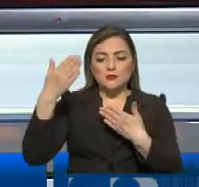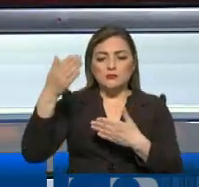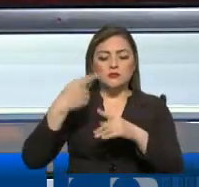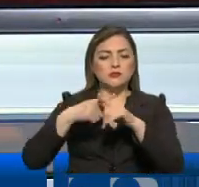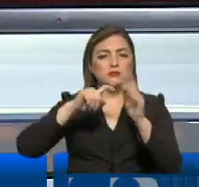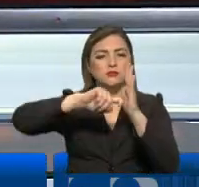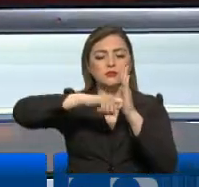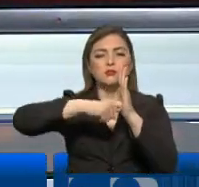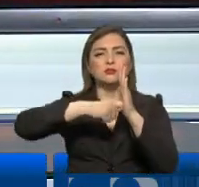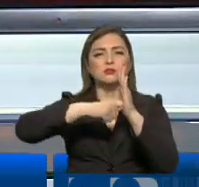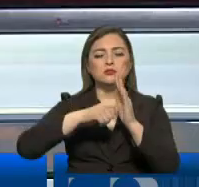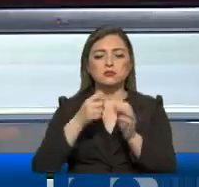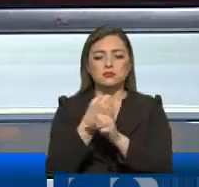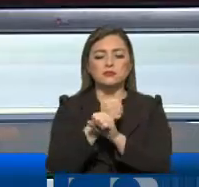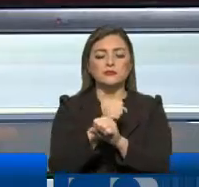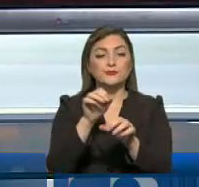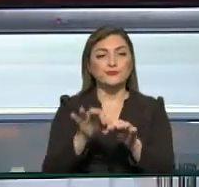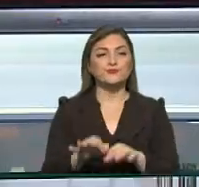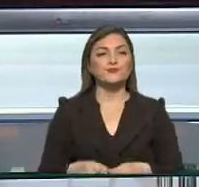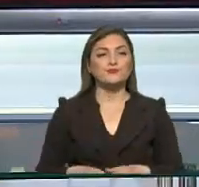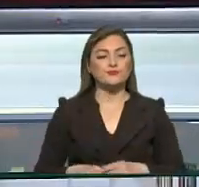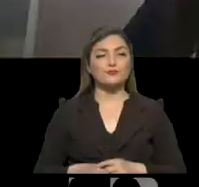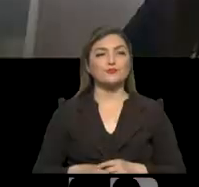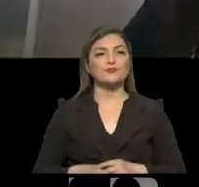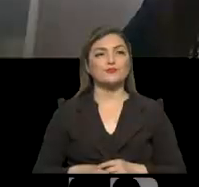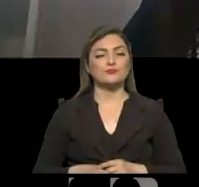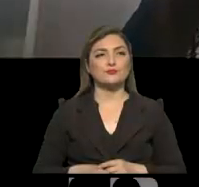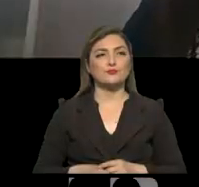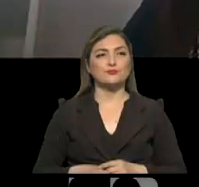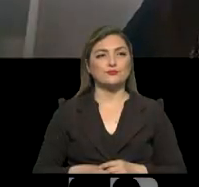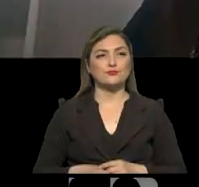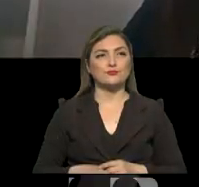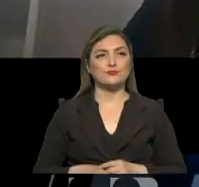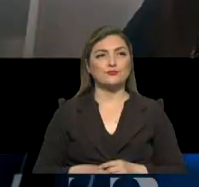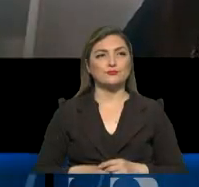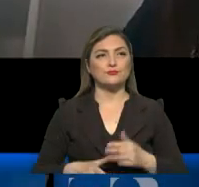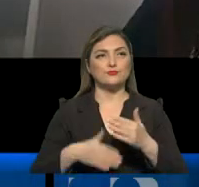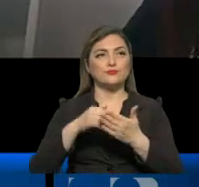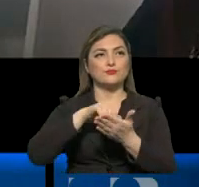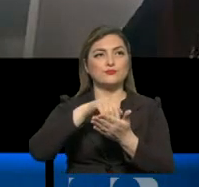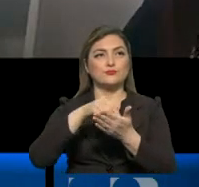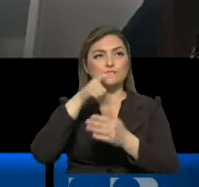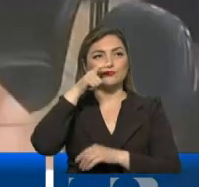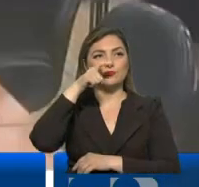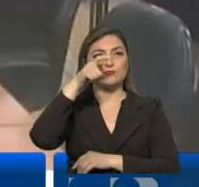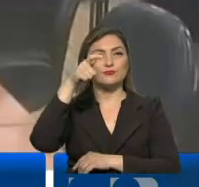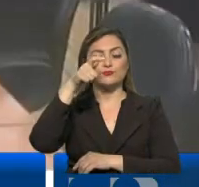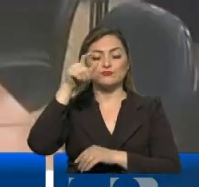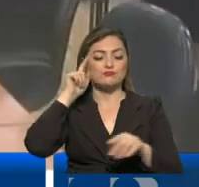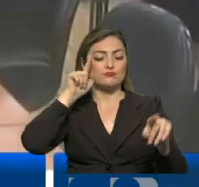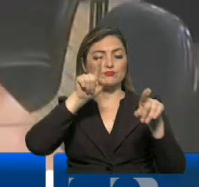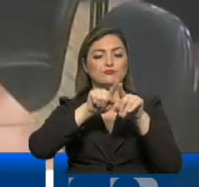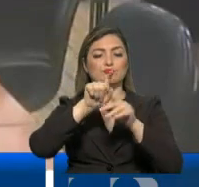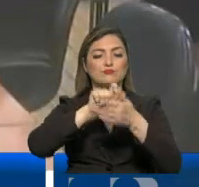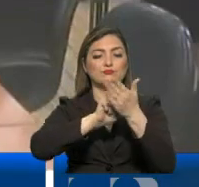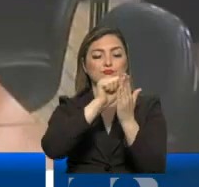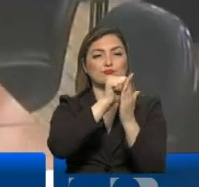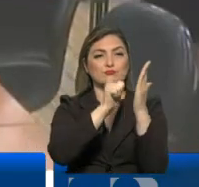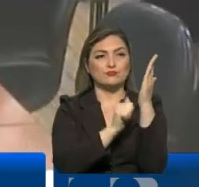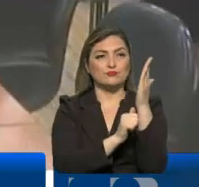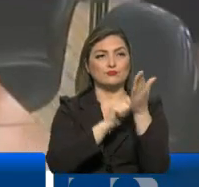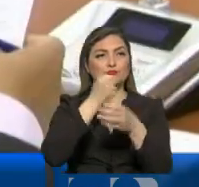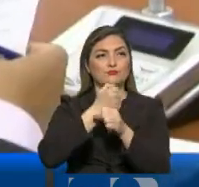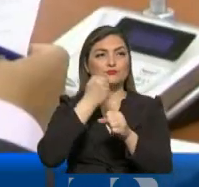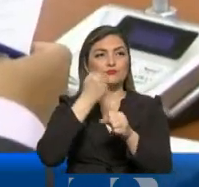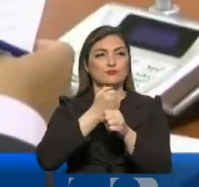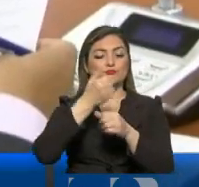al Contralor y al Defensor del Pueblo. Por unanimidad, los miembros de fiscalización aprobaron su agenda de trabajo hasta